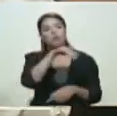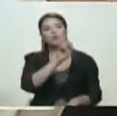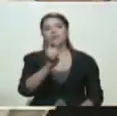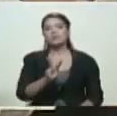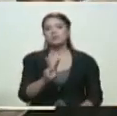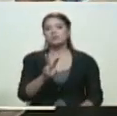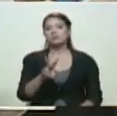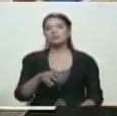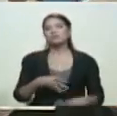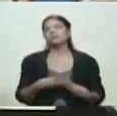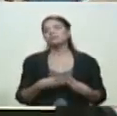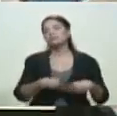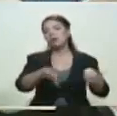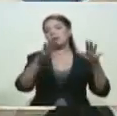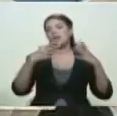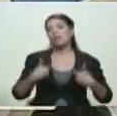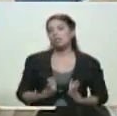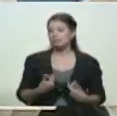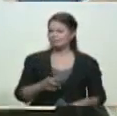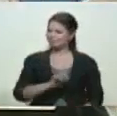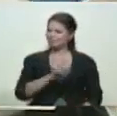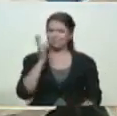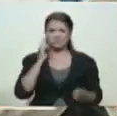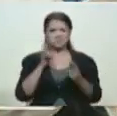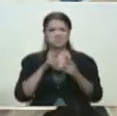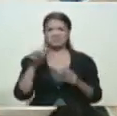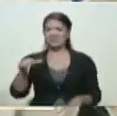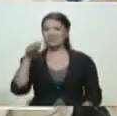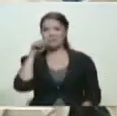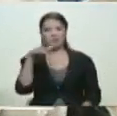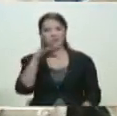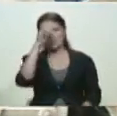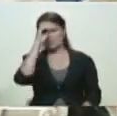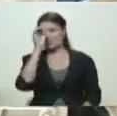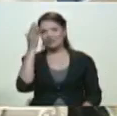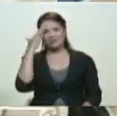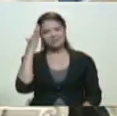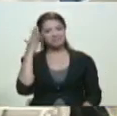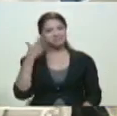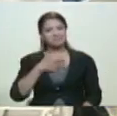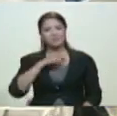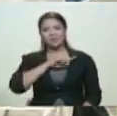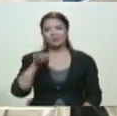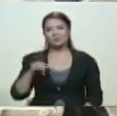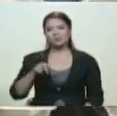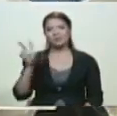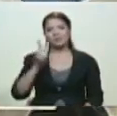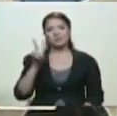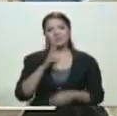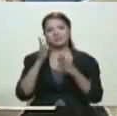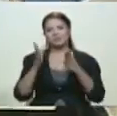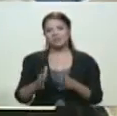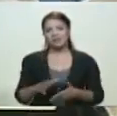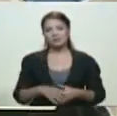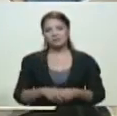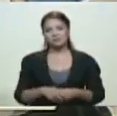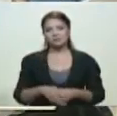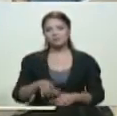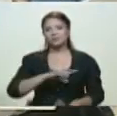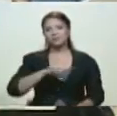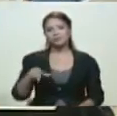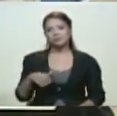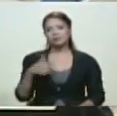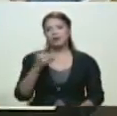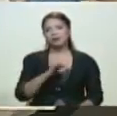Venezuela se va a entregar. No conocen a este pueblo, no saben de qué estamos hechos los venezolanos y las venezolanas. Estamos hechos de